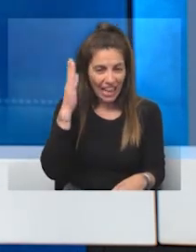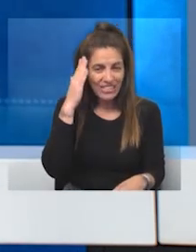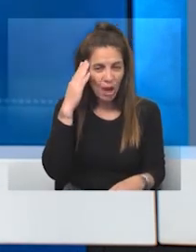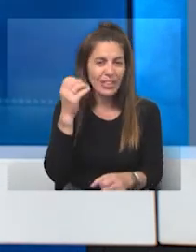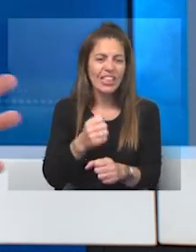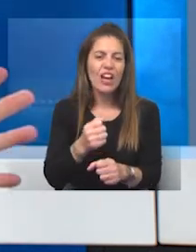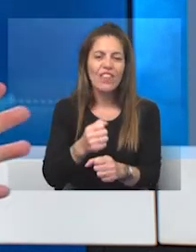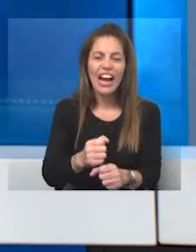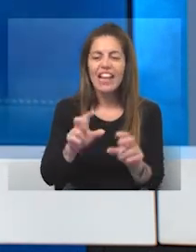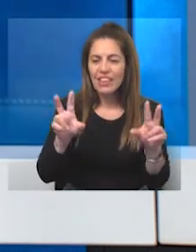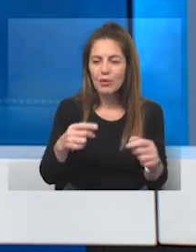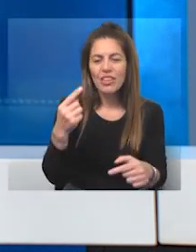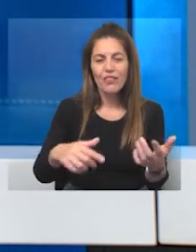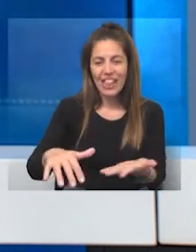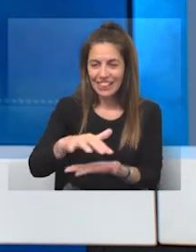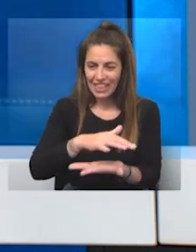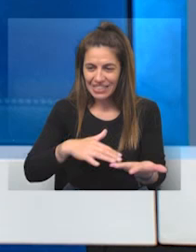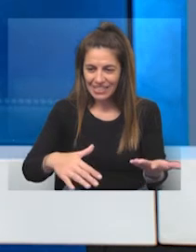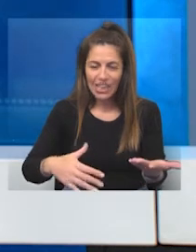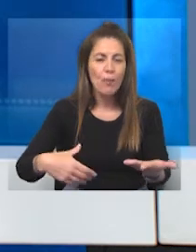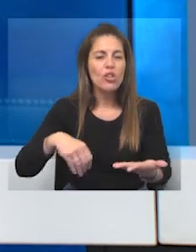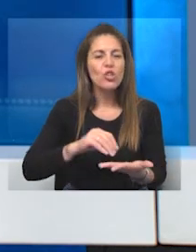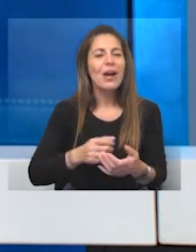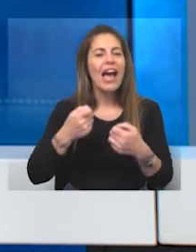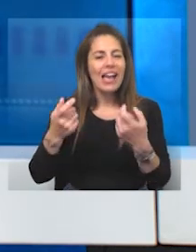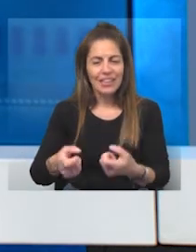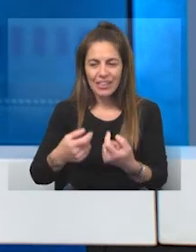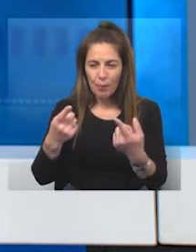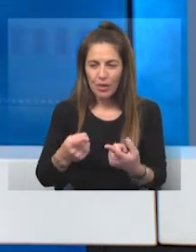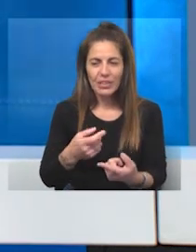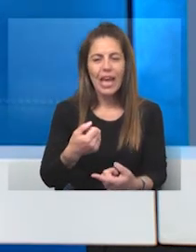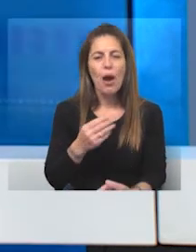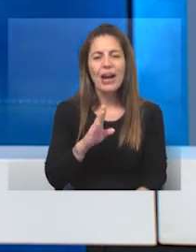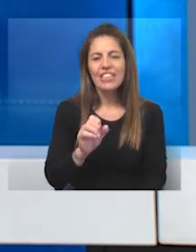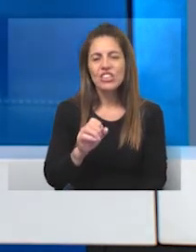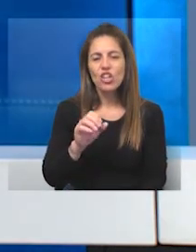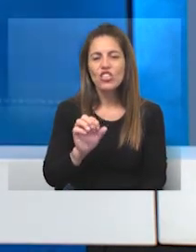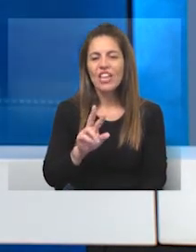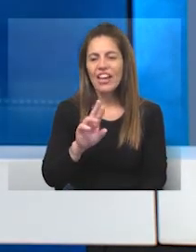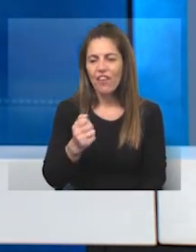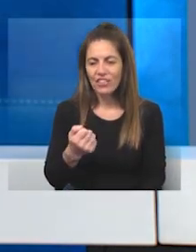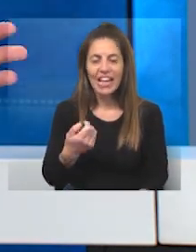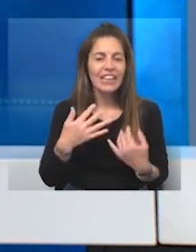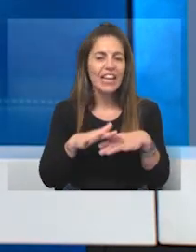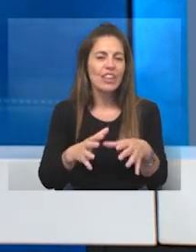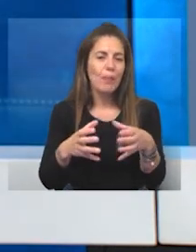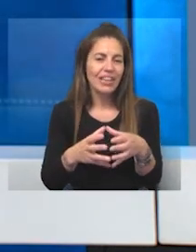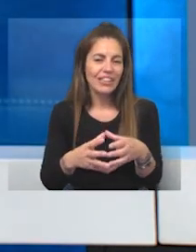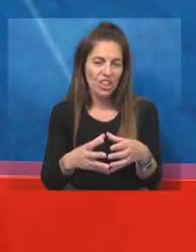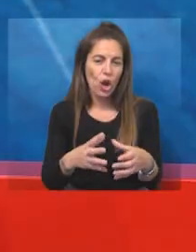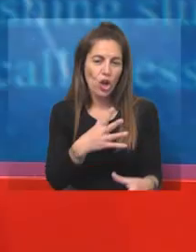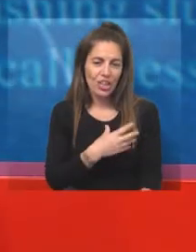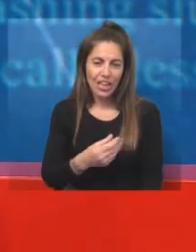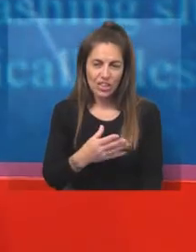bastante tiempo en distintas áreas vamos a sumar a este aporte a paricio salavia director de injo integrante del directorio del partido Nacional me acompaña Aquí también cómo